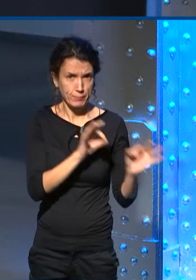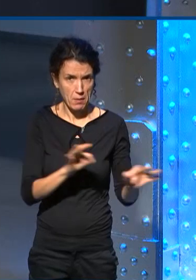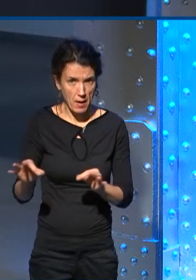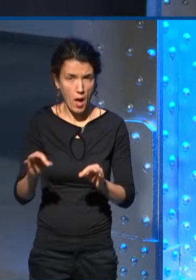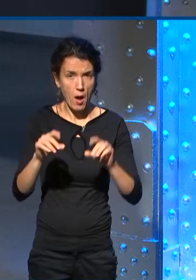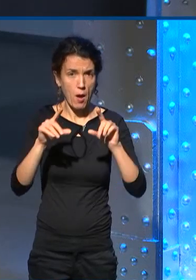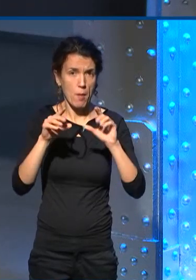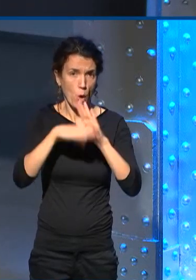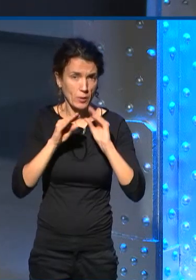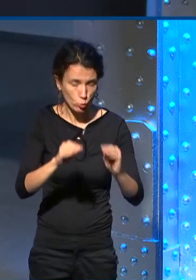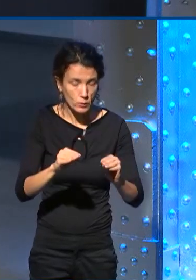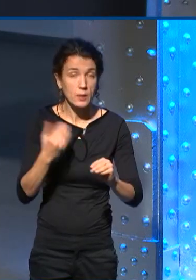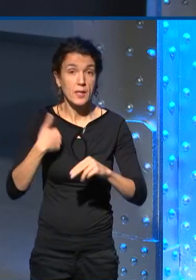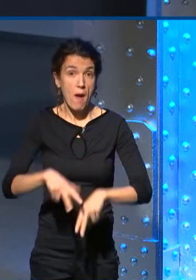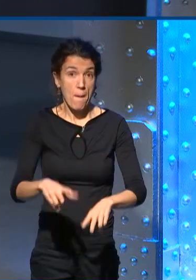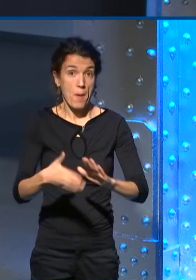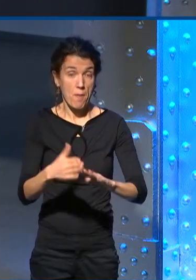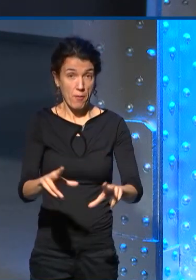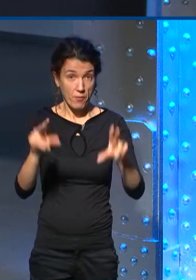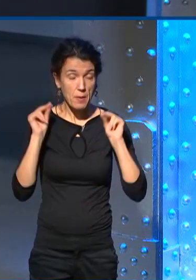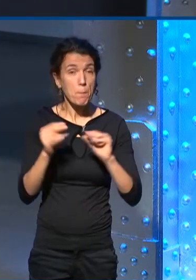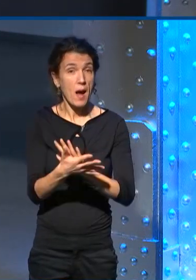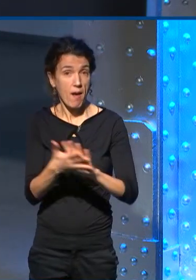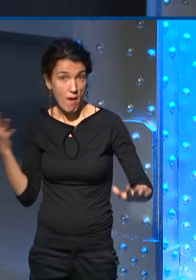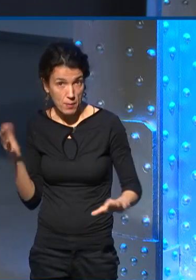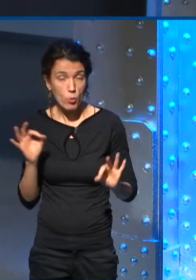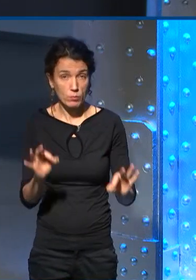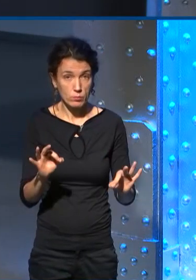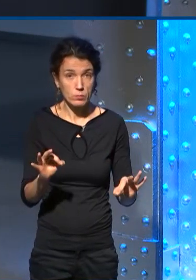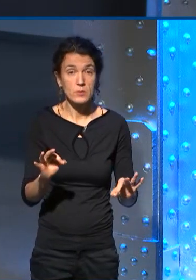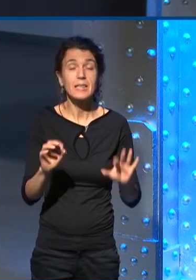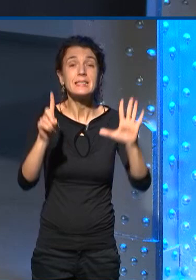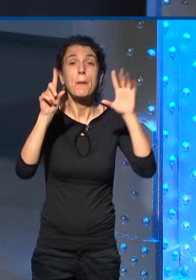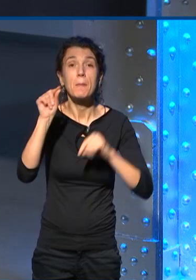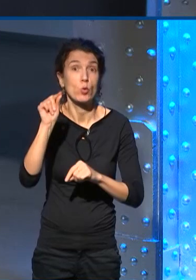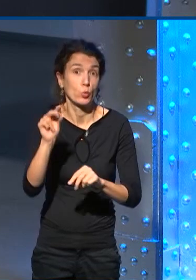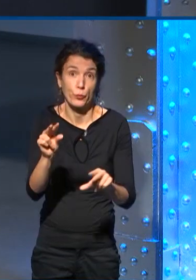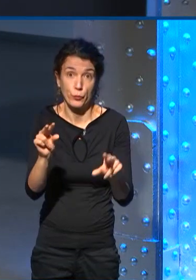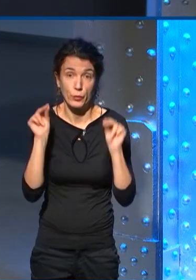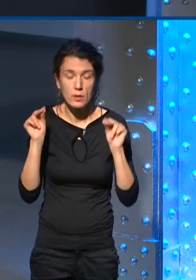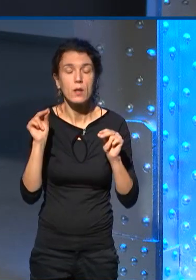vamos ya a terminar, vamos a ir un poco más rápido, 6 minutos más o menos,